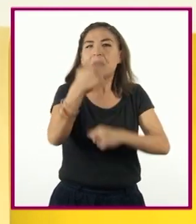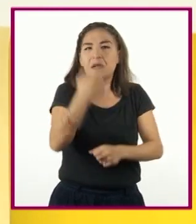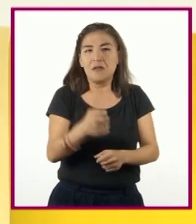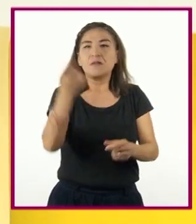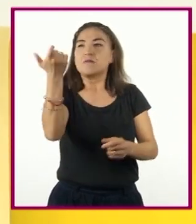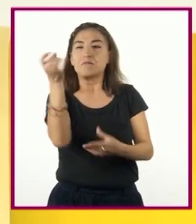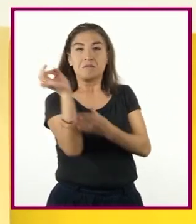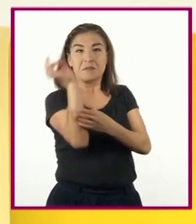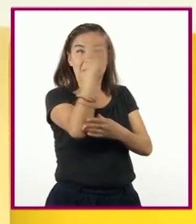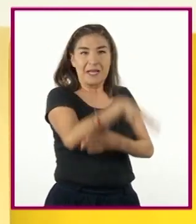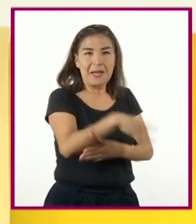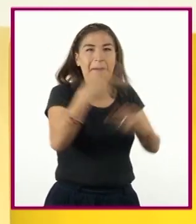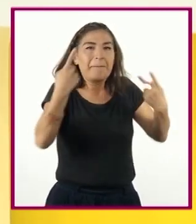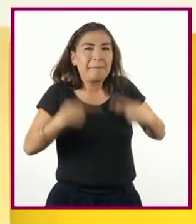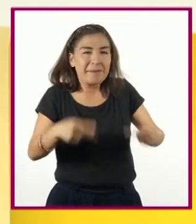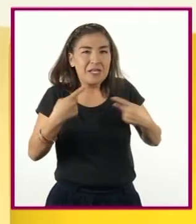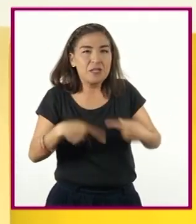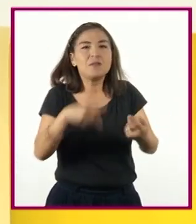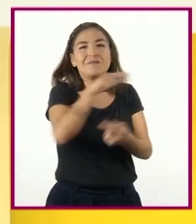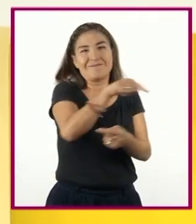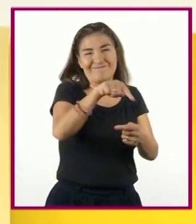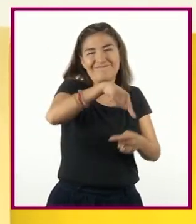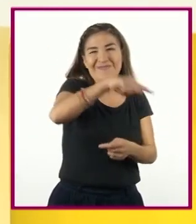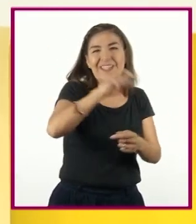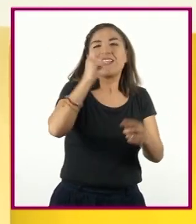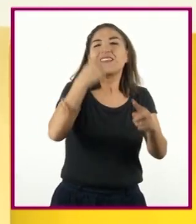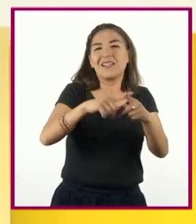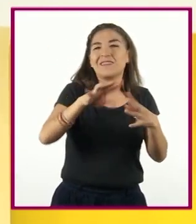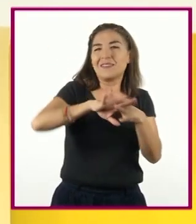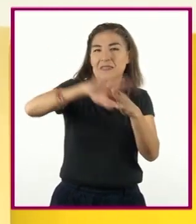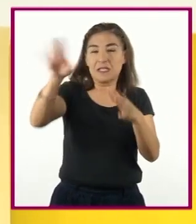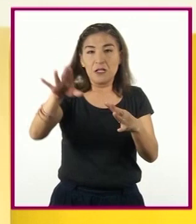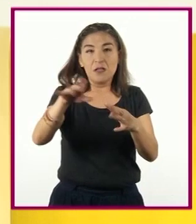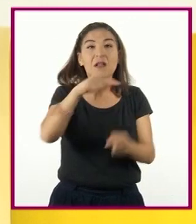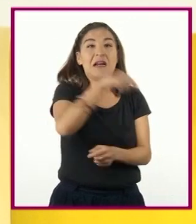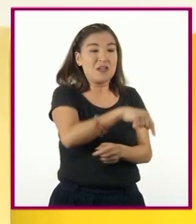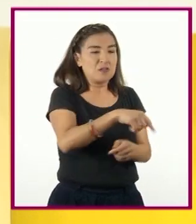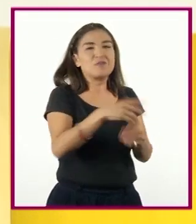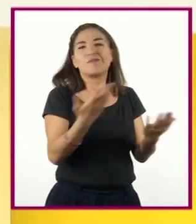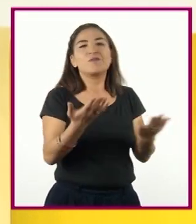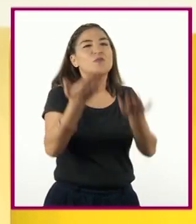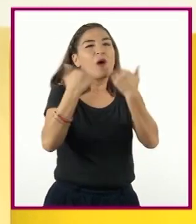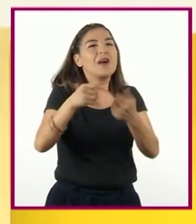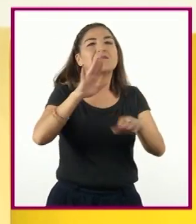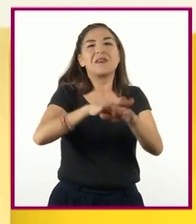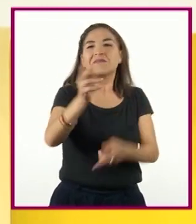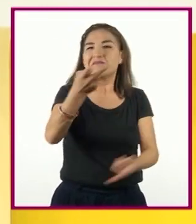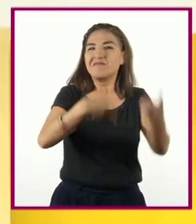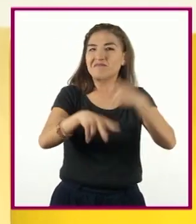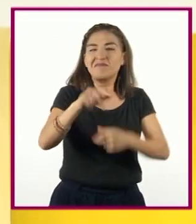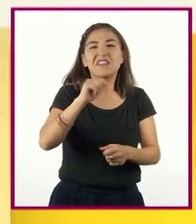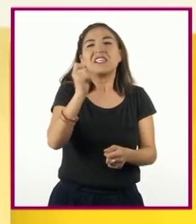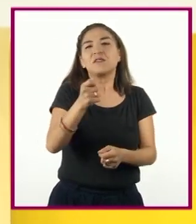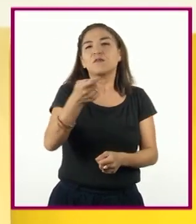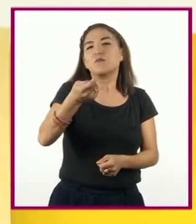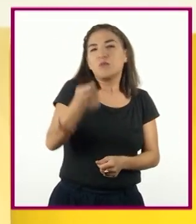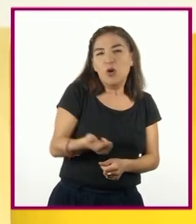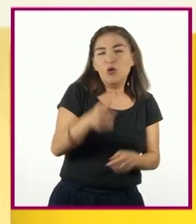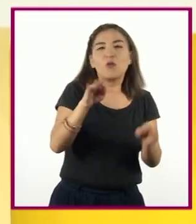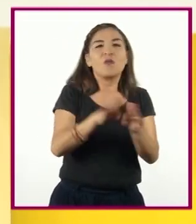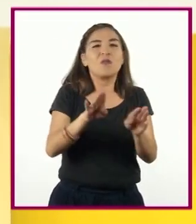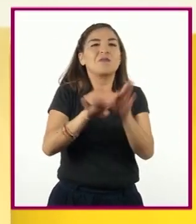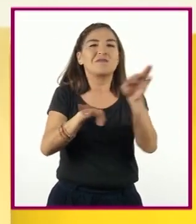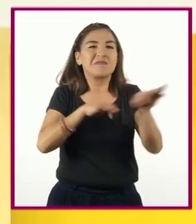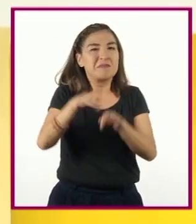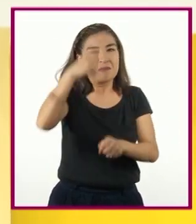dinero enviado por las personas que emigraron, se convierten en lugares no productivos, con pocas o nulas